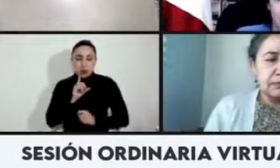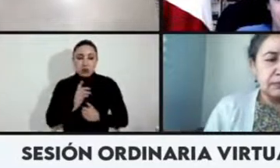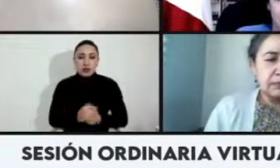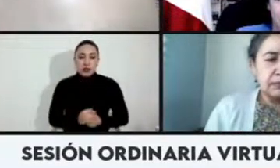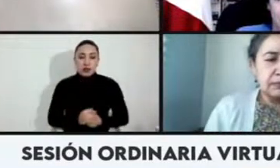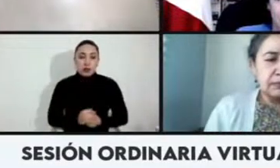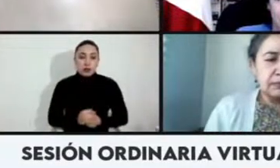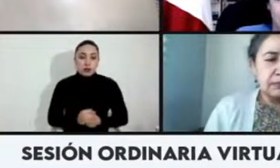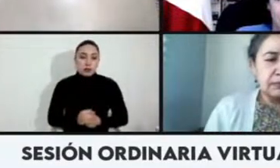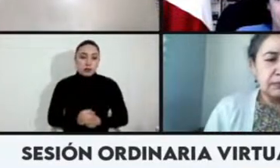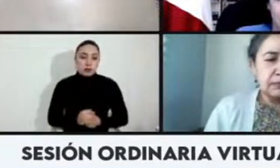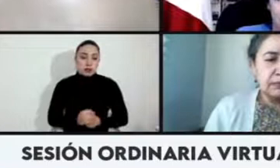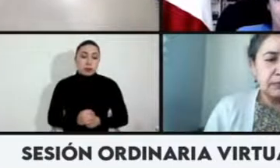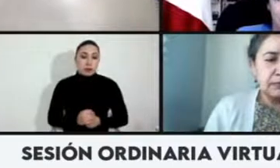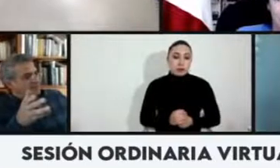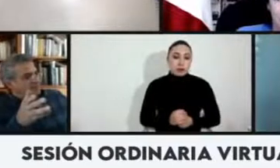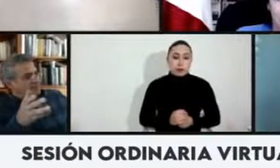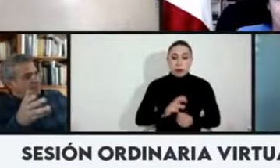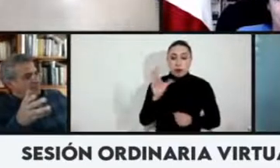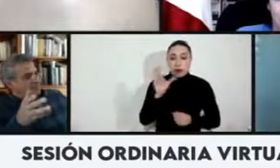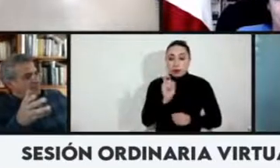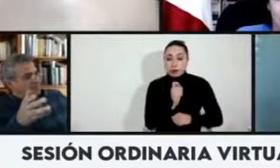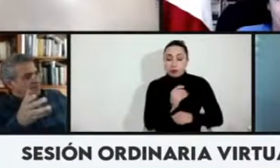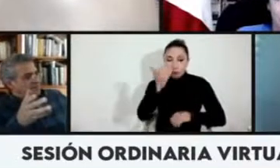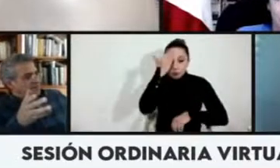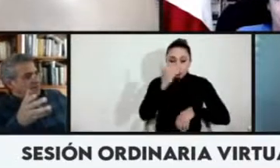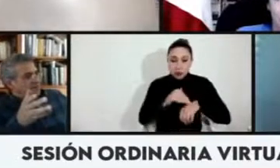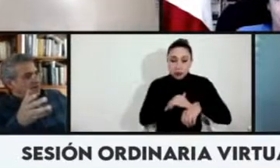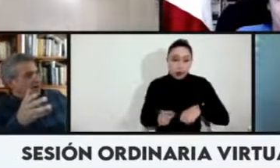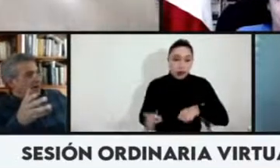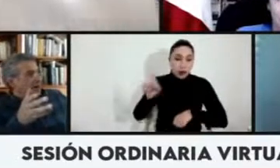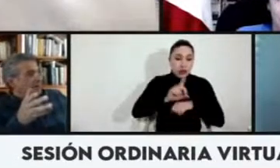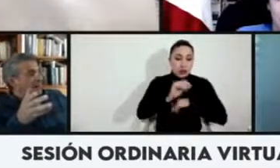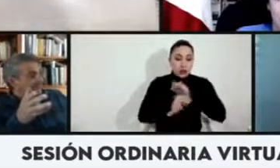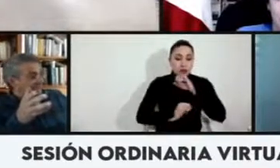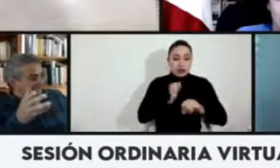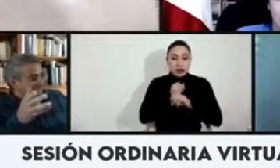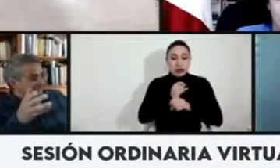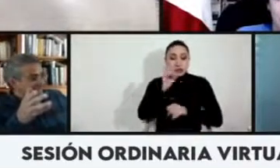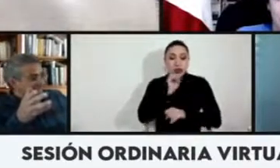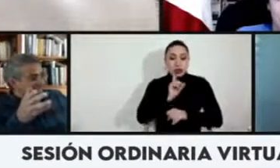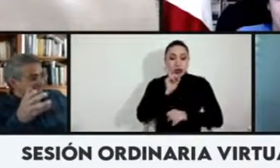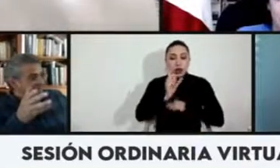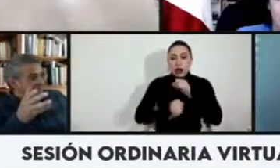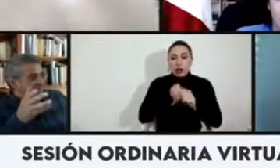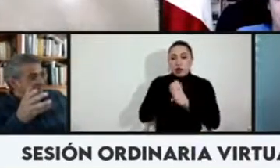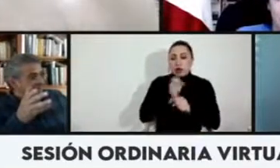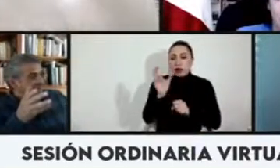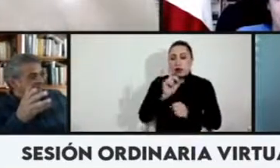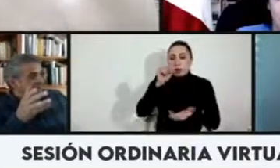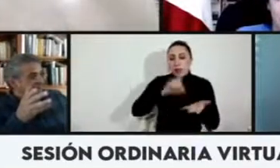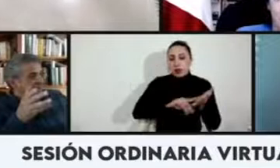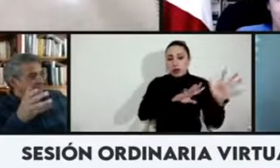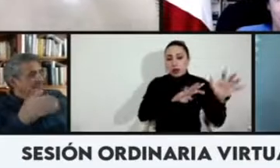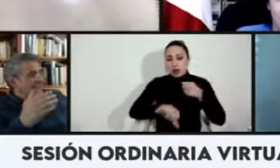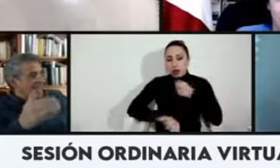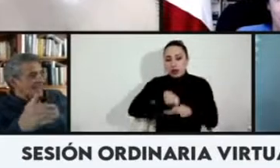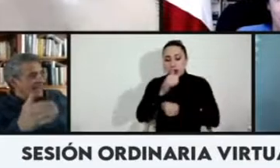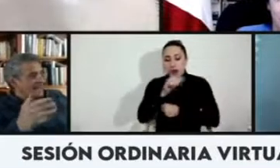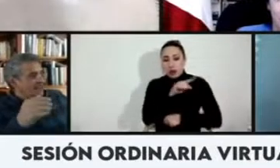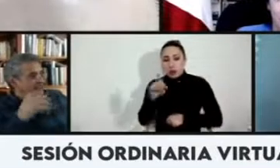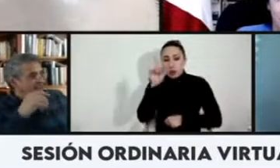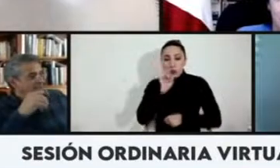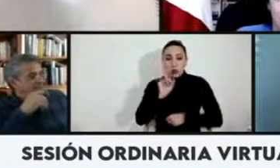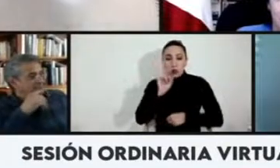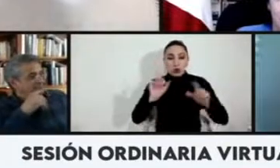cuando se celebró el primer Día Internacional de la Mujer en el año 1911, las mujeres solo podían votar en